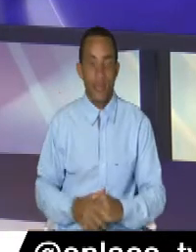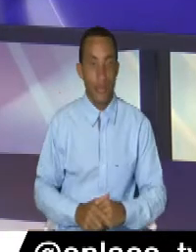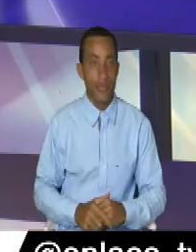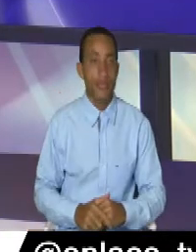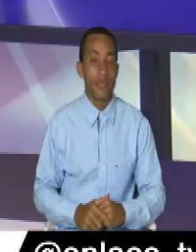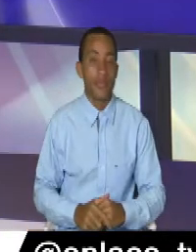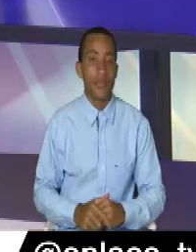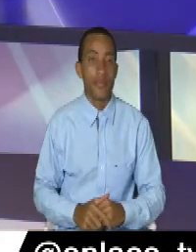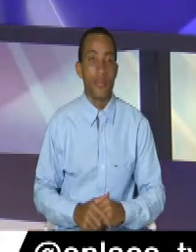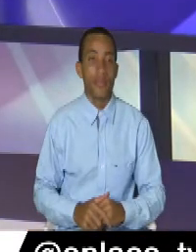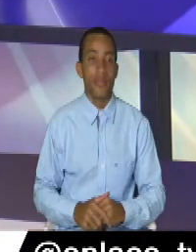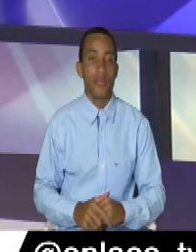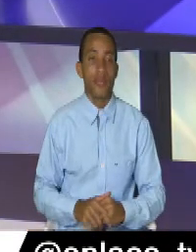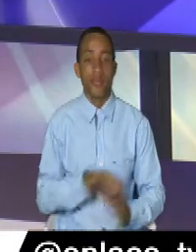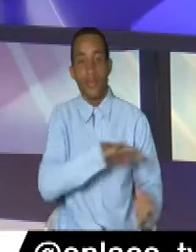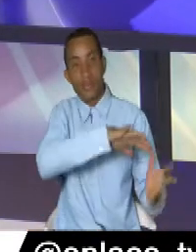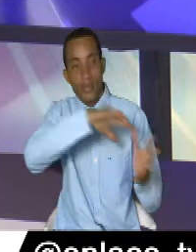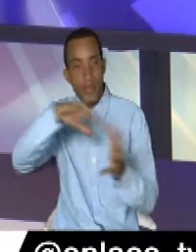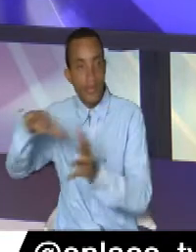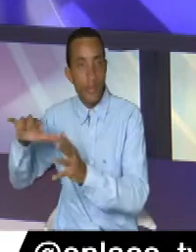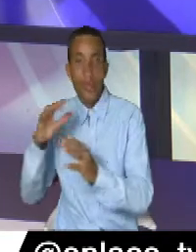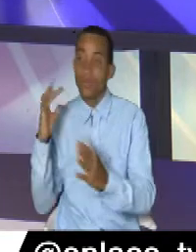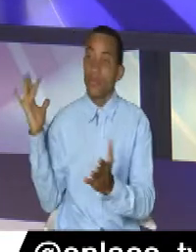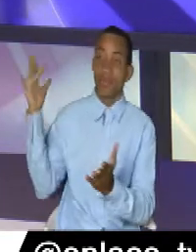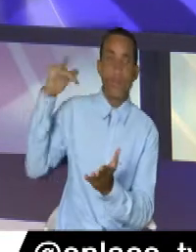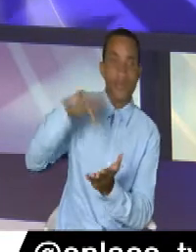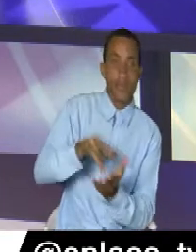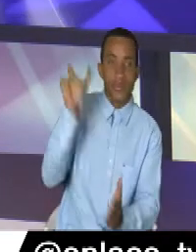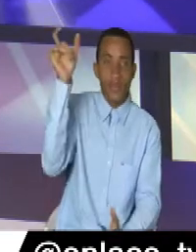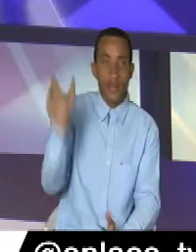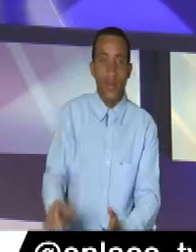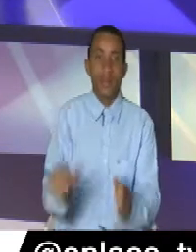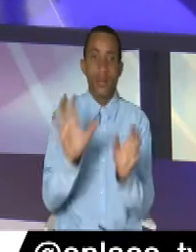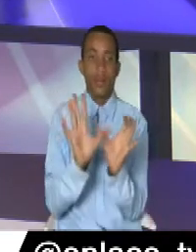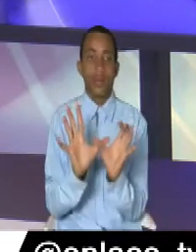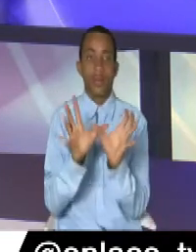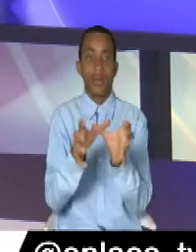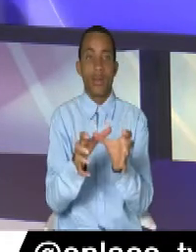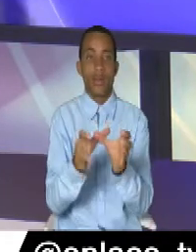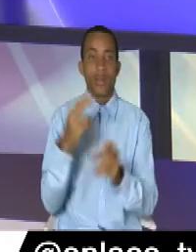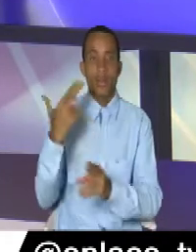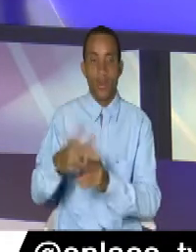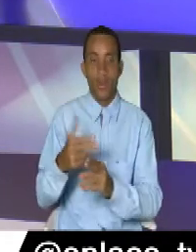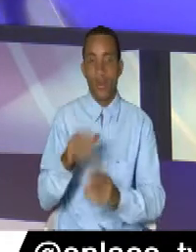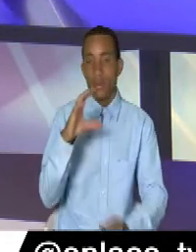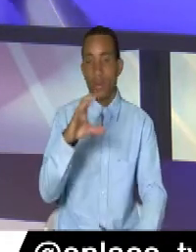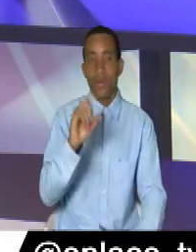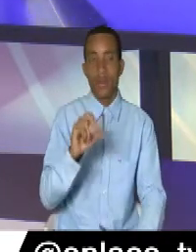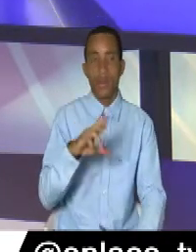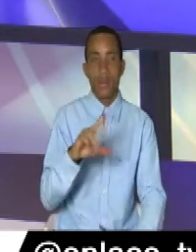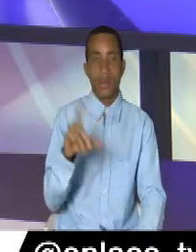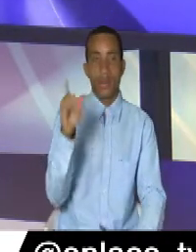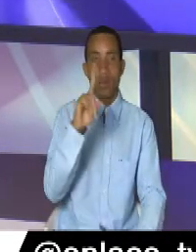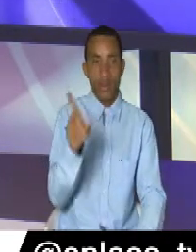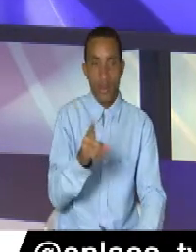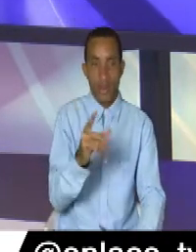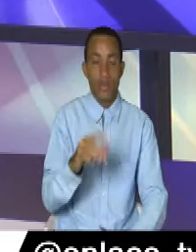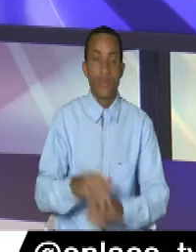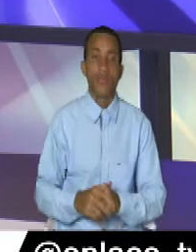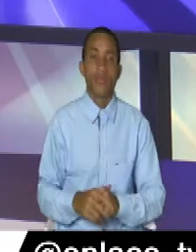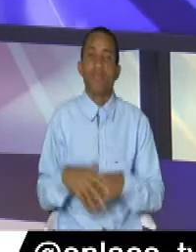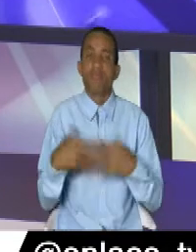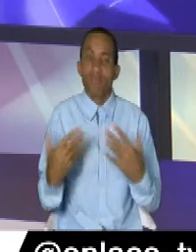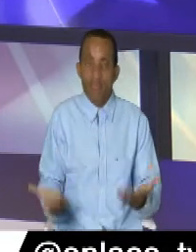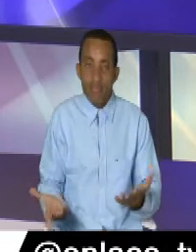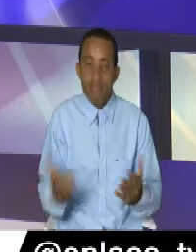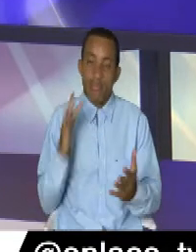Hace presencia en Barranca Bermeja el defensor nacional del pueblo, Carlos Alfonso Negret Mosquera. Su visita se cumple para conocer sobre